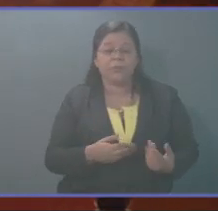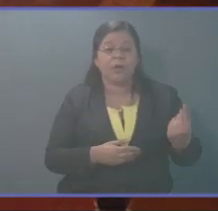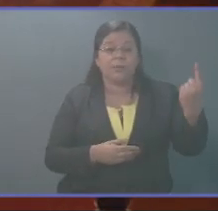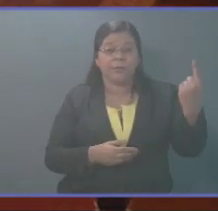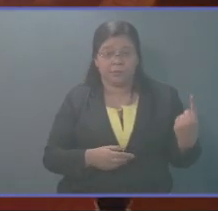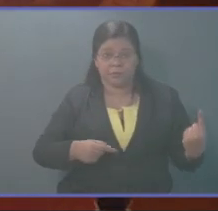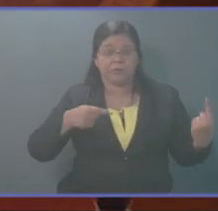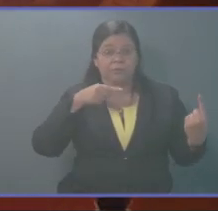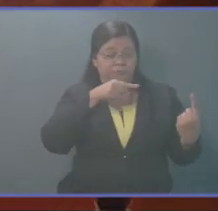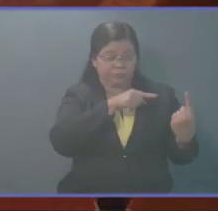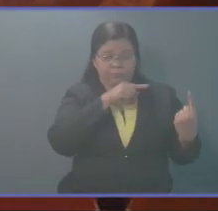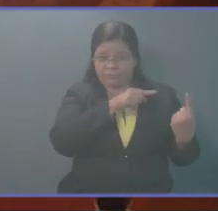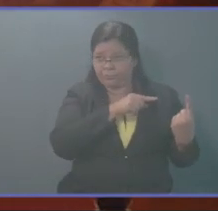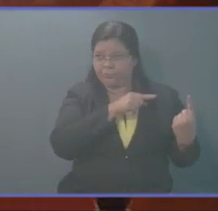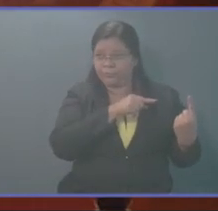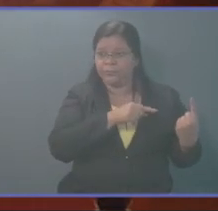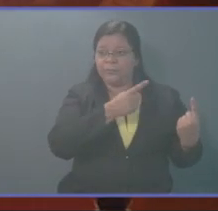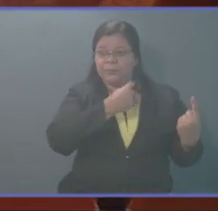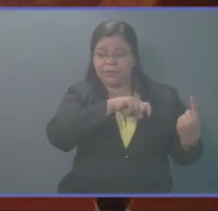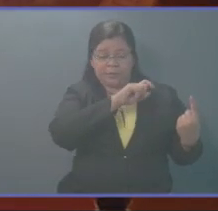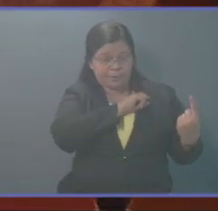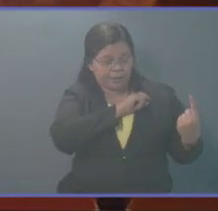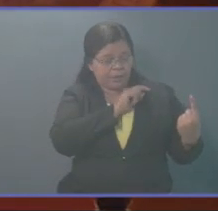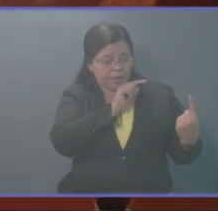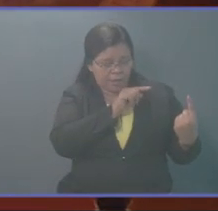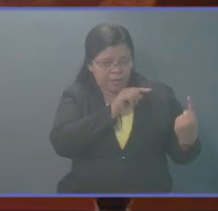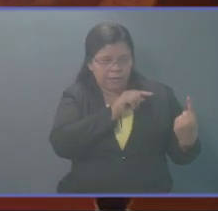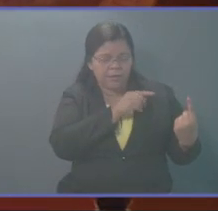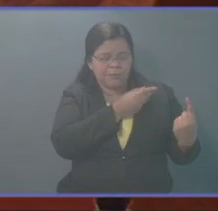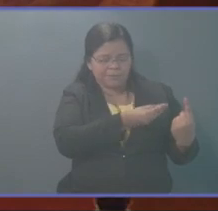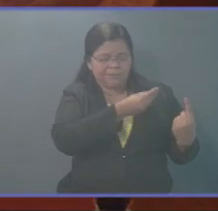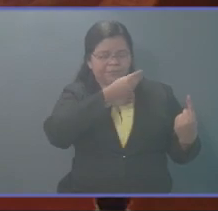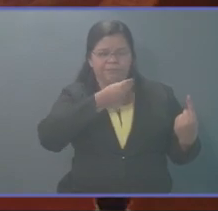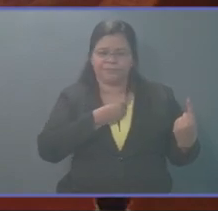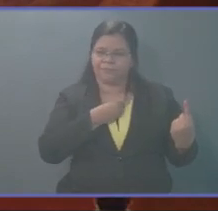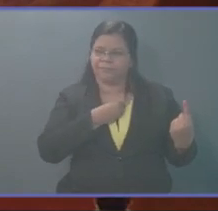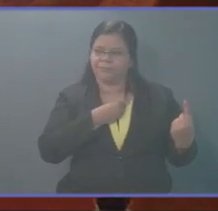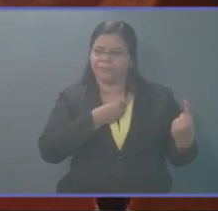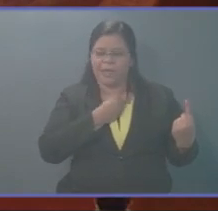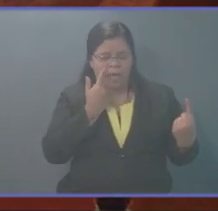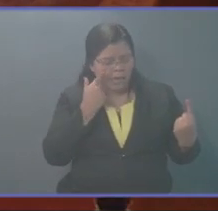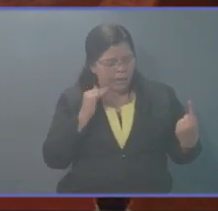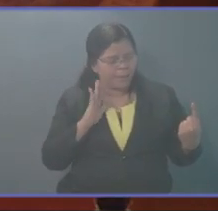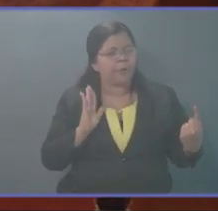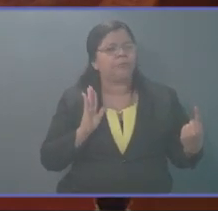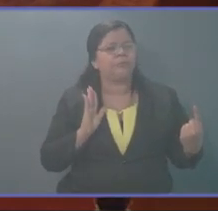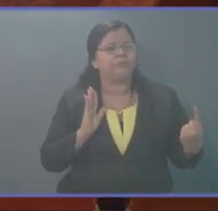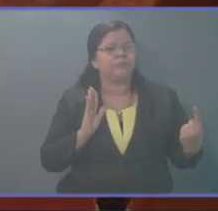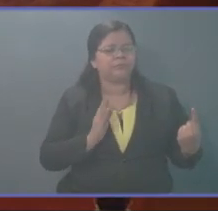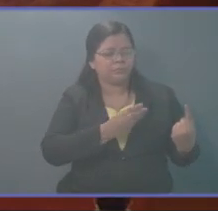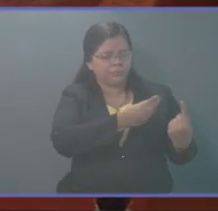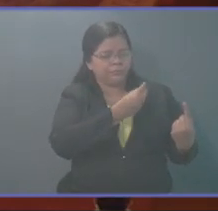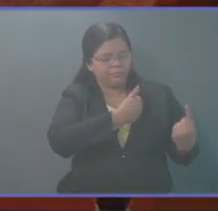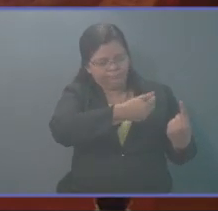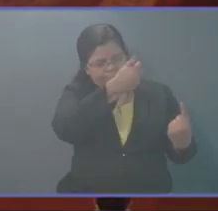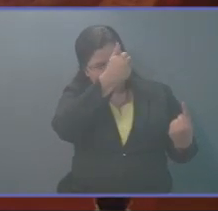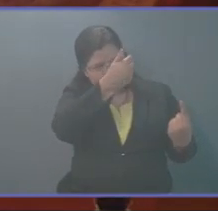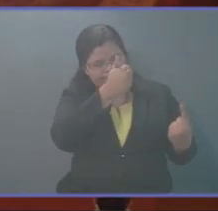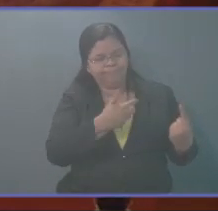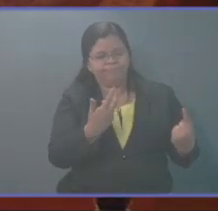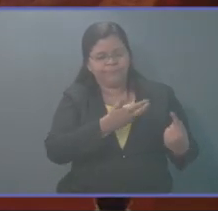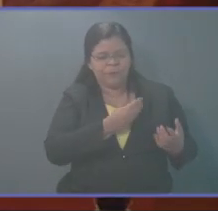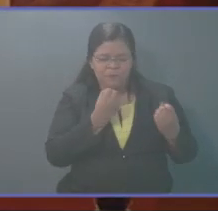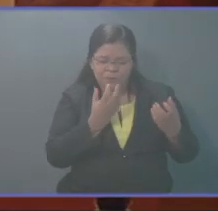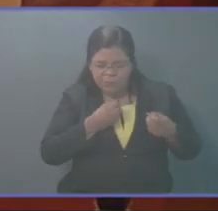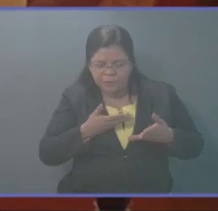diplomáticos como el señor embajador de España me dieron de ejemplo y me dieron también la lección que tenemos mucho